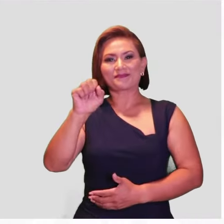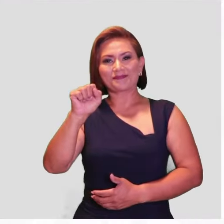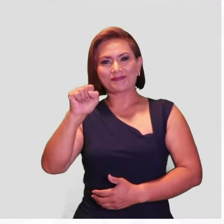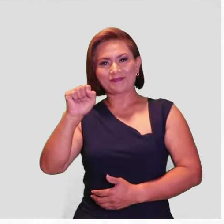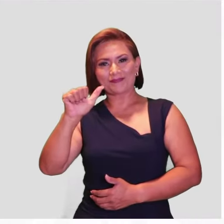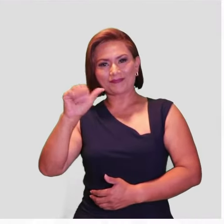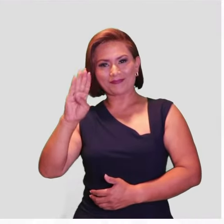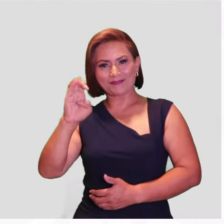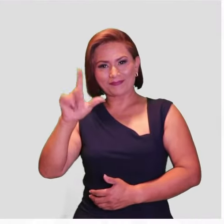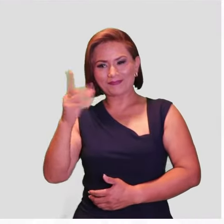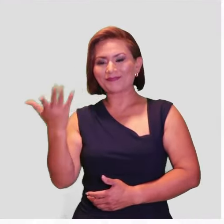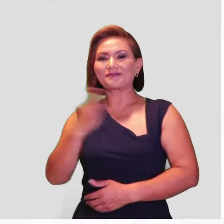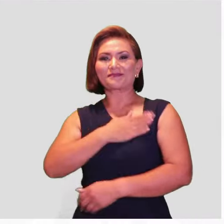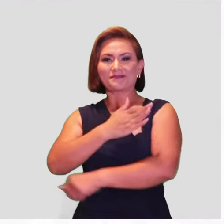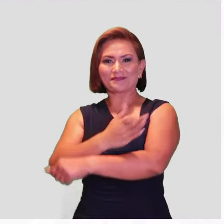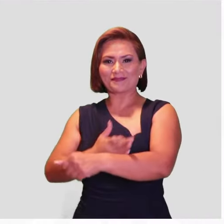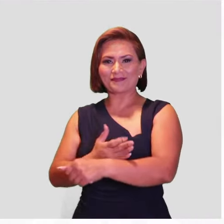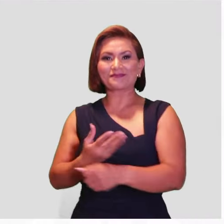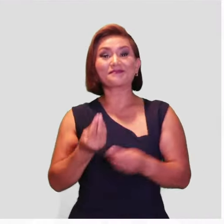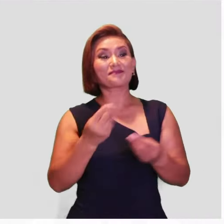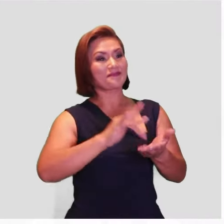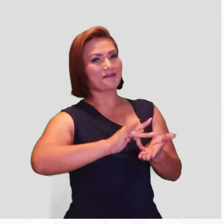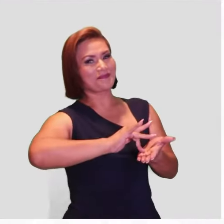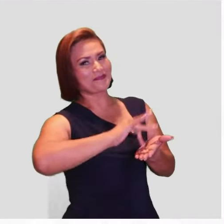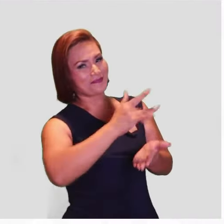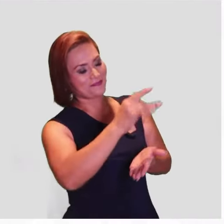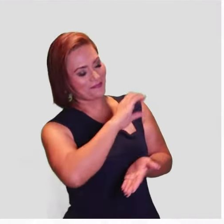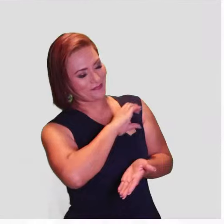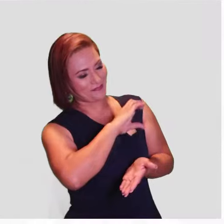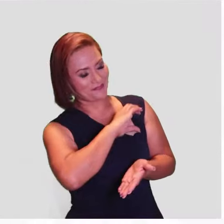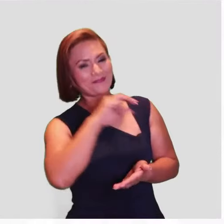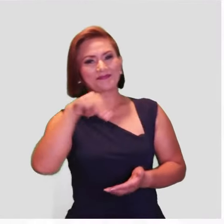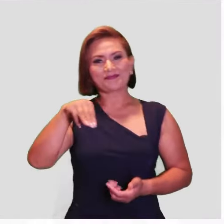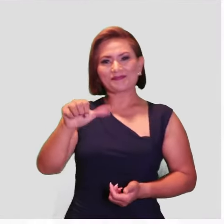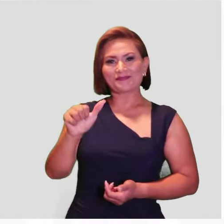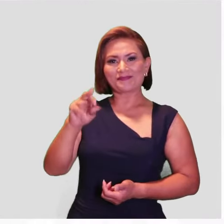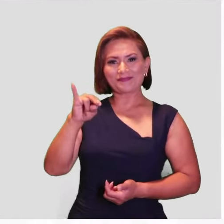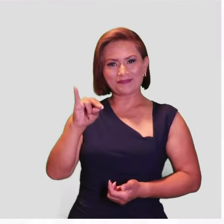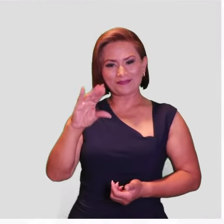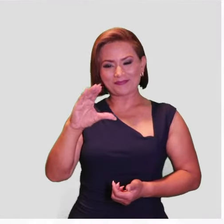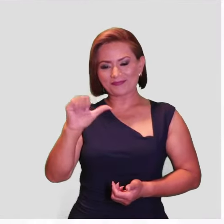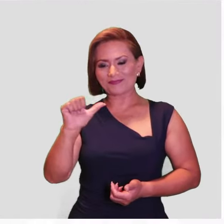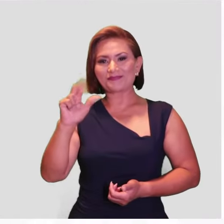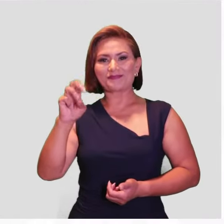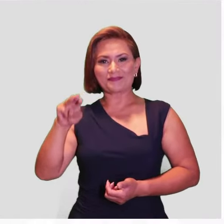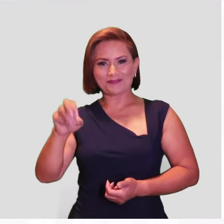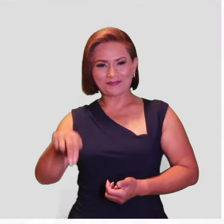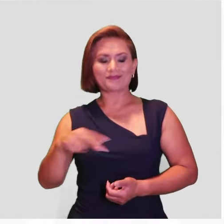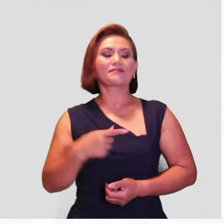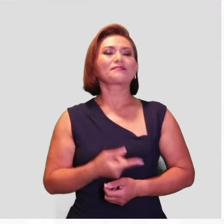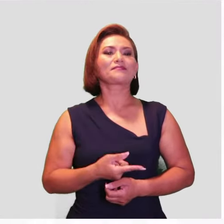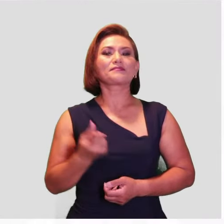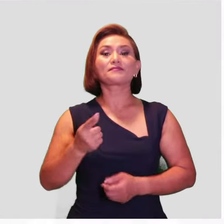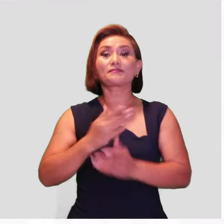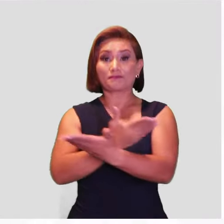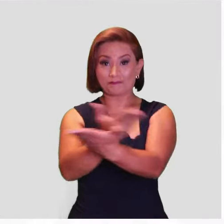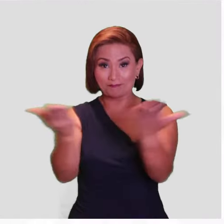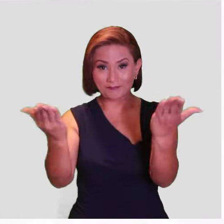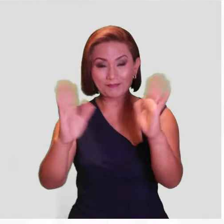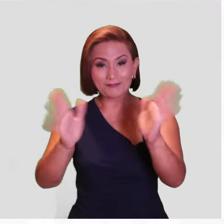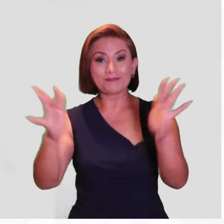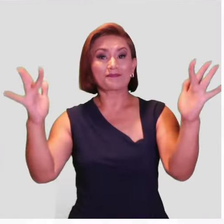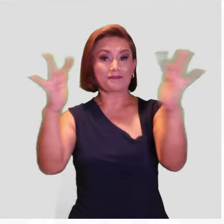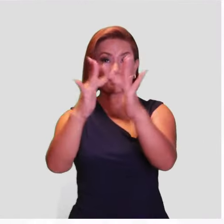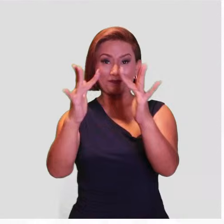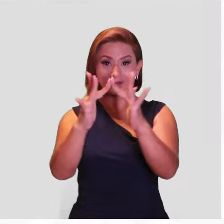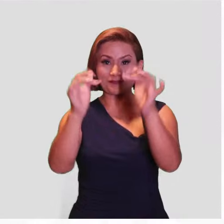con muchísimo gusto, Isabel. Muy buenas tardes. Muchísimas gracias, mi querida Mari Carmen. Gracias, desde luego, a ti. También saludamos a todas las personas que ya nos acompañan en